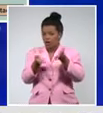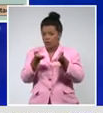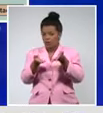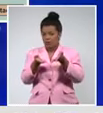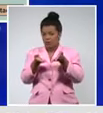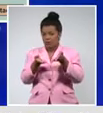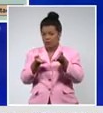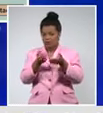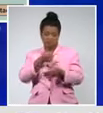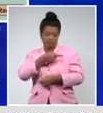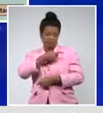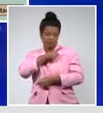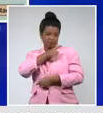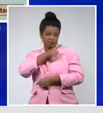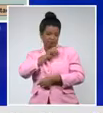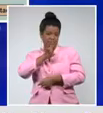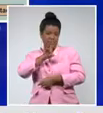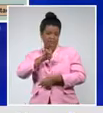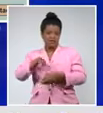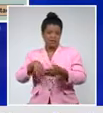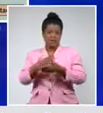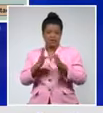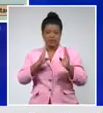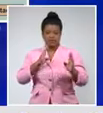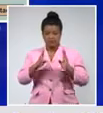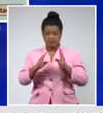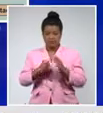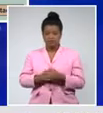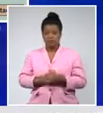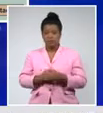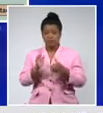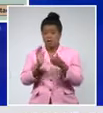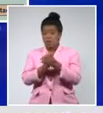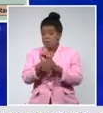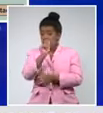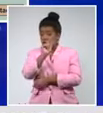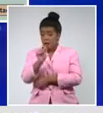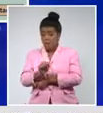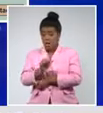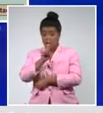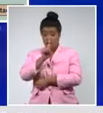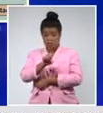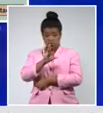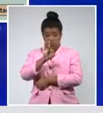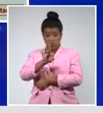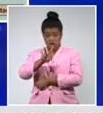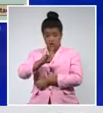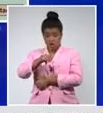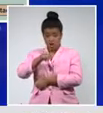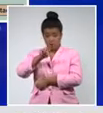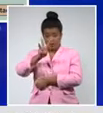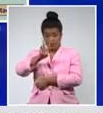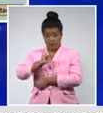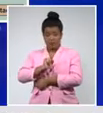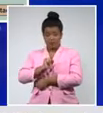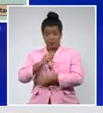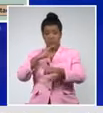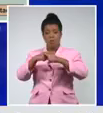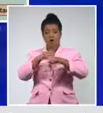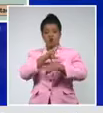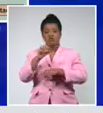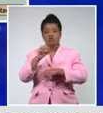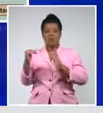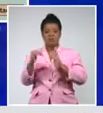anterior en los últimos 15 días. Mayabeque con 182,3 por 100.000 habitantes, en